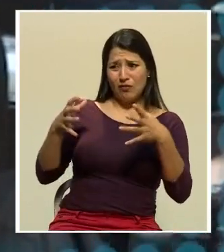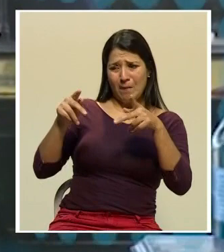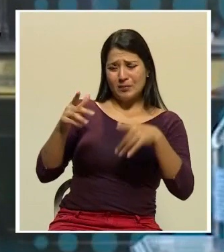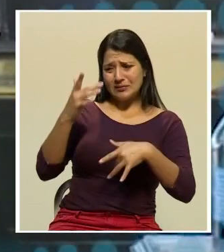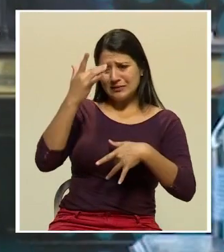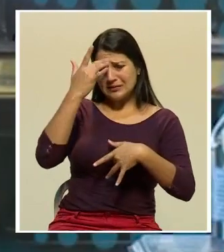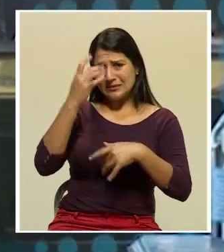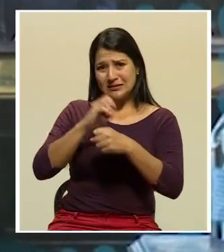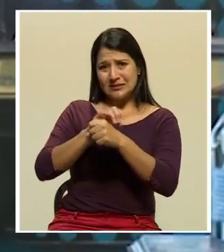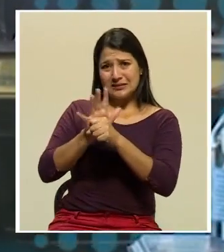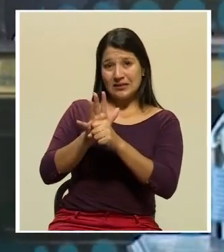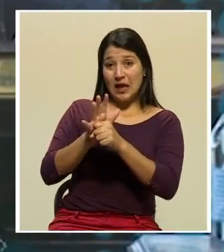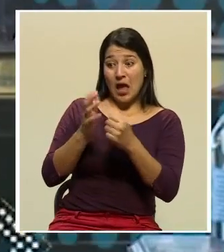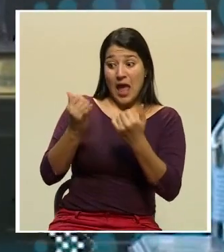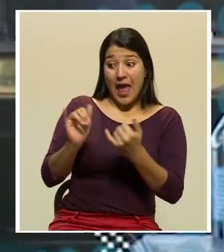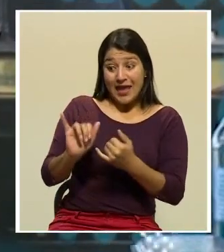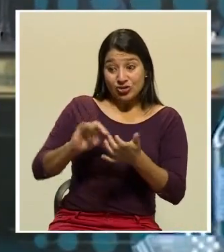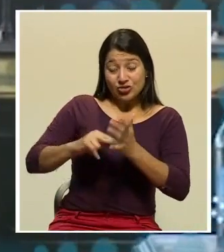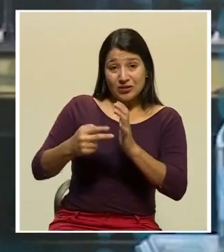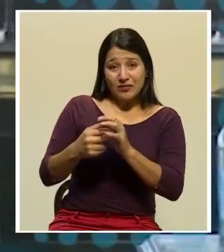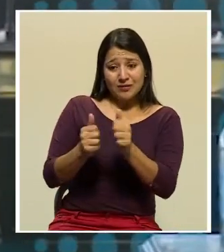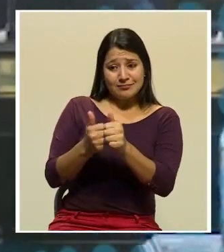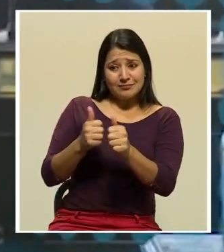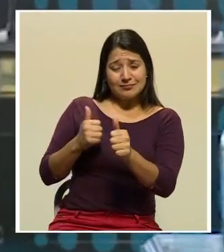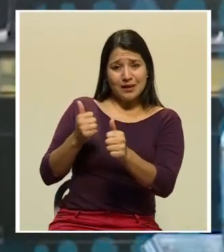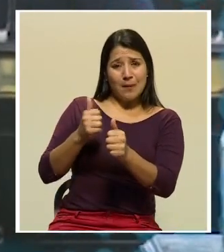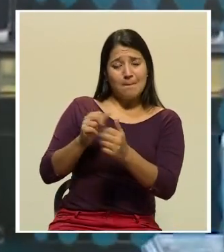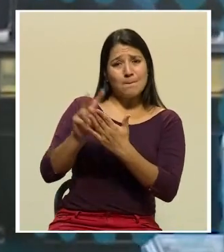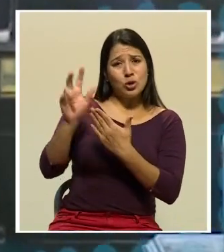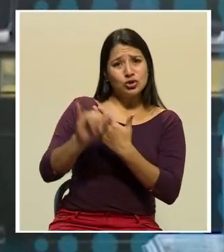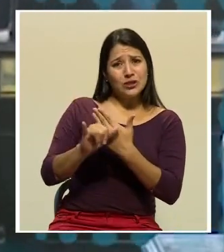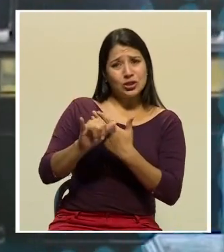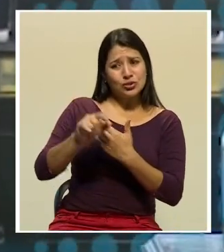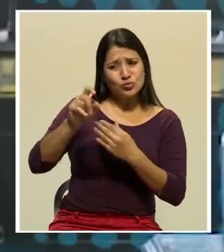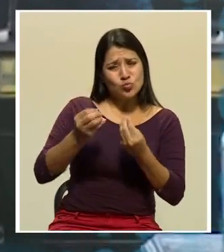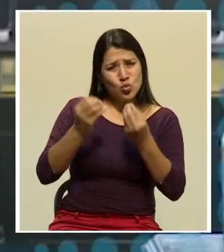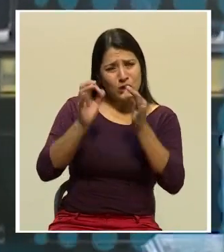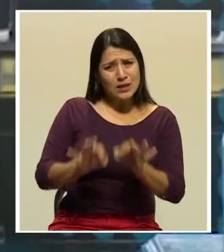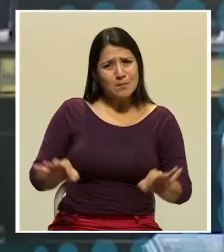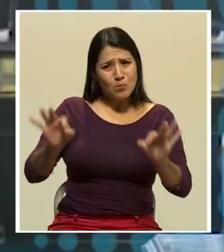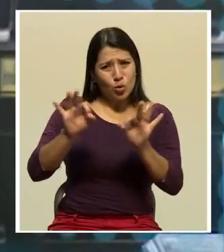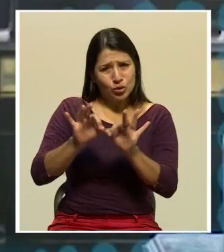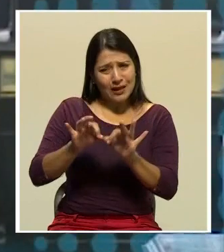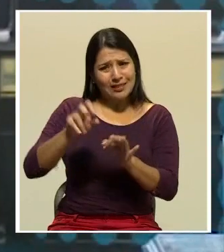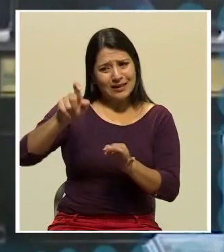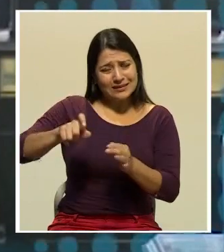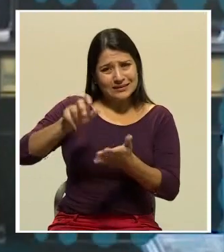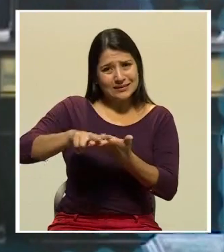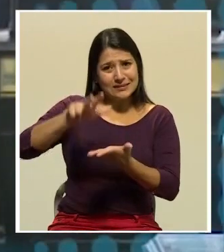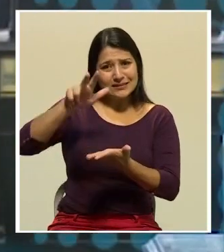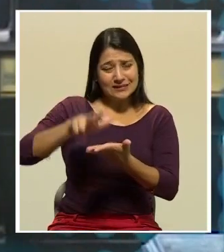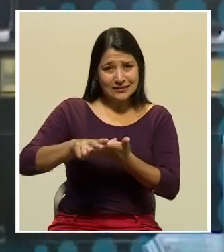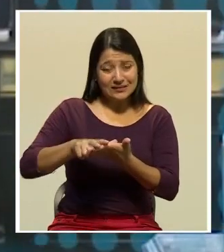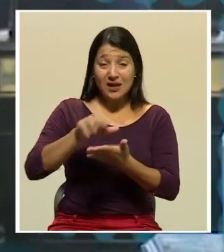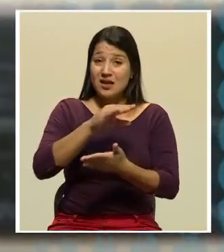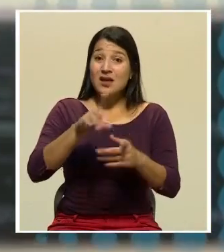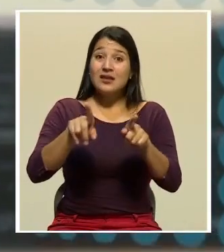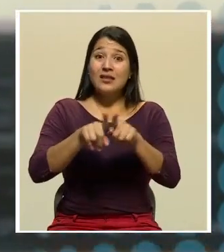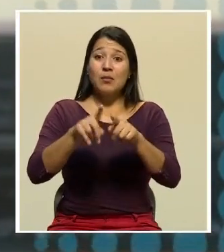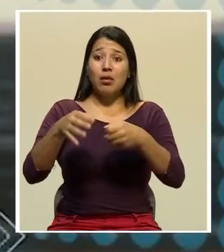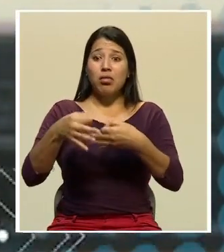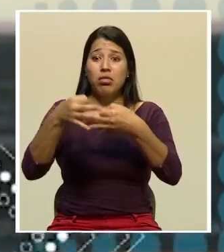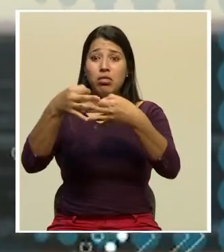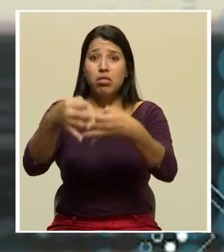suma importancia que otorgarían de mayor presupuesto al Poder Ejecutivo para atender la emergencia y posterga la presentación del